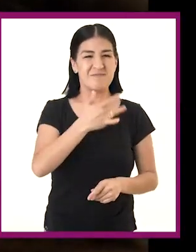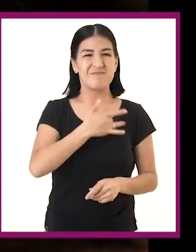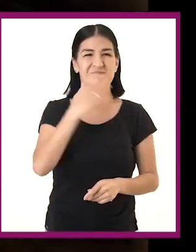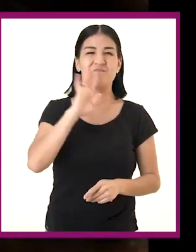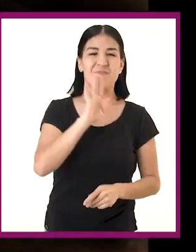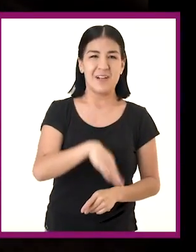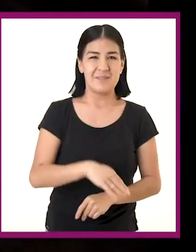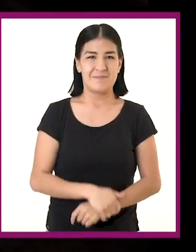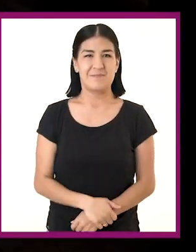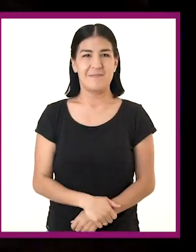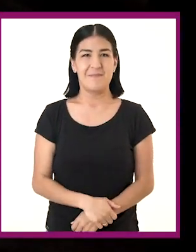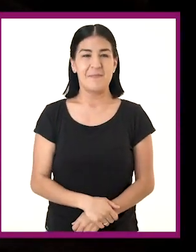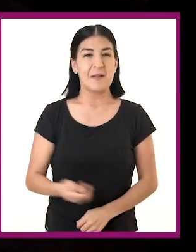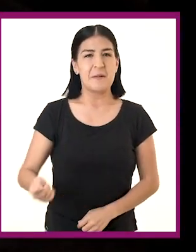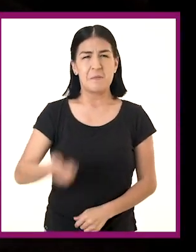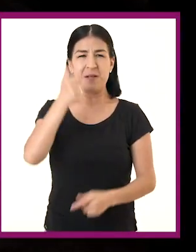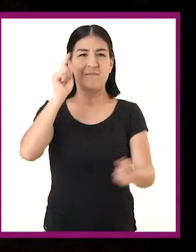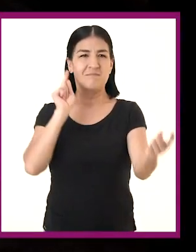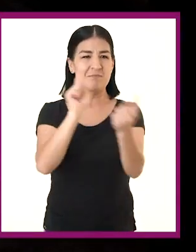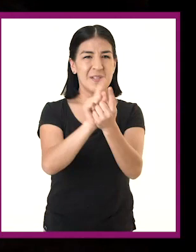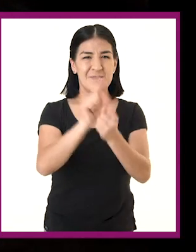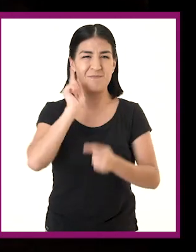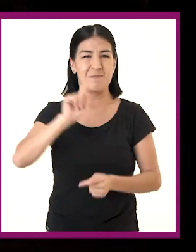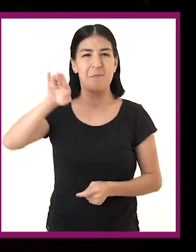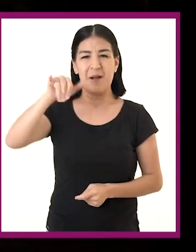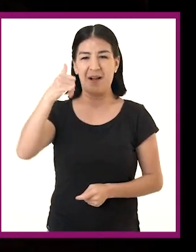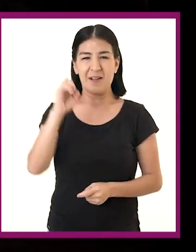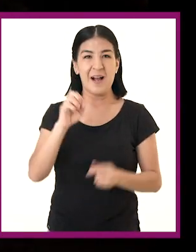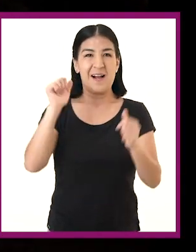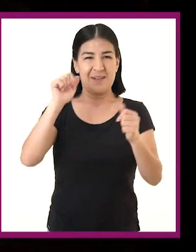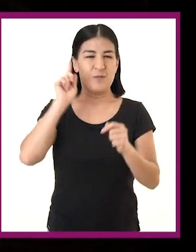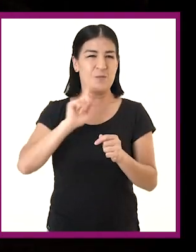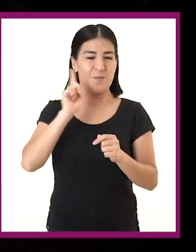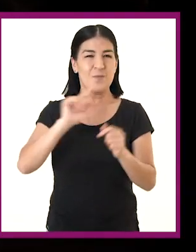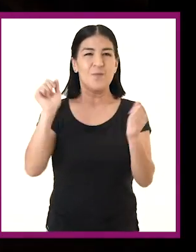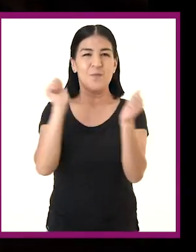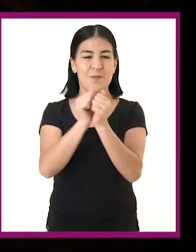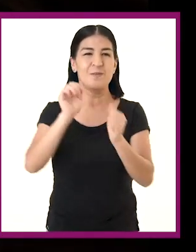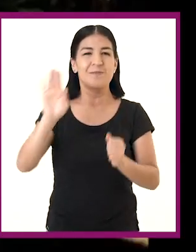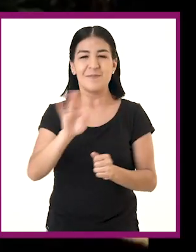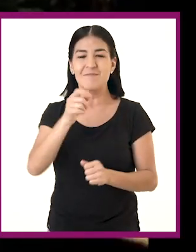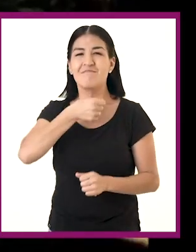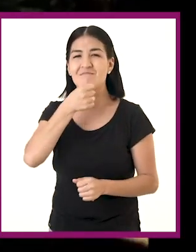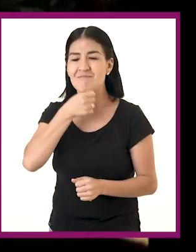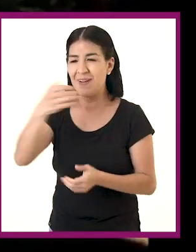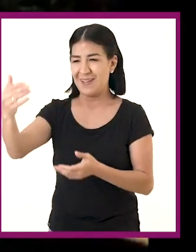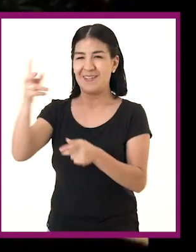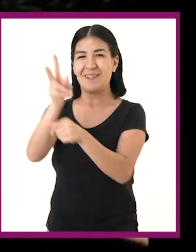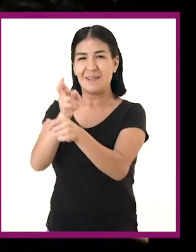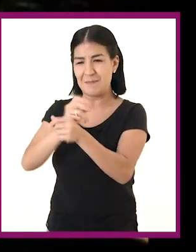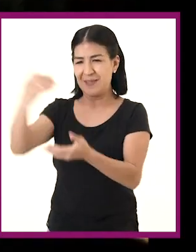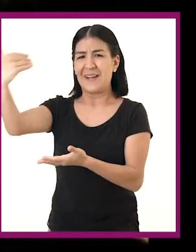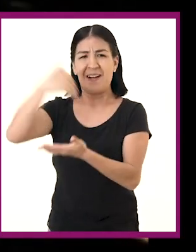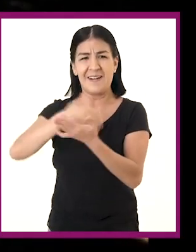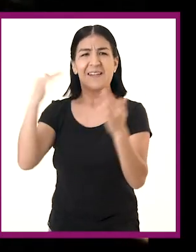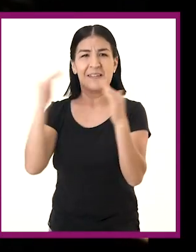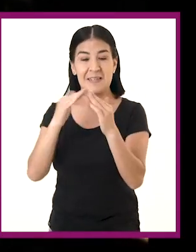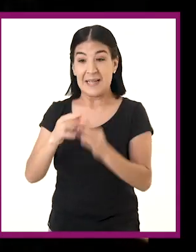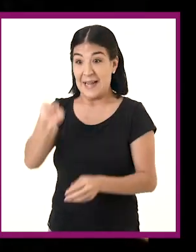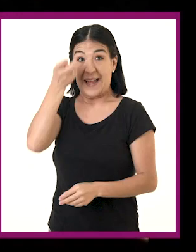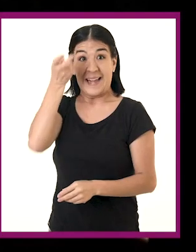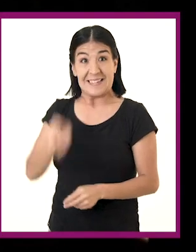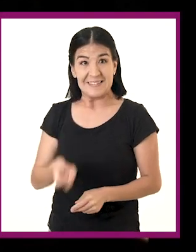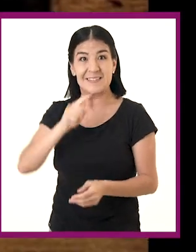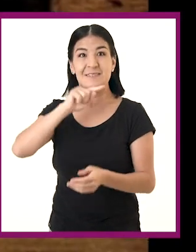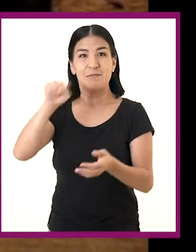población. El primer encuentro de Maya Godet con una bruja fue con una viejita quien la invitó a pasar a su casa, y a